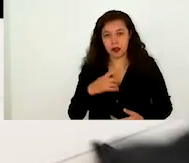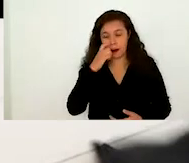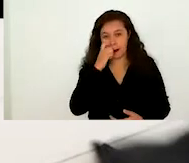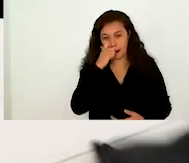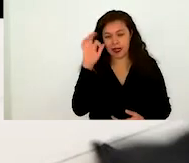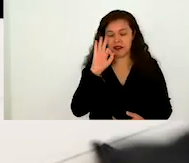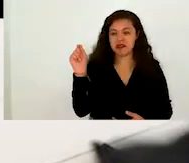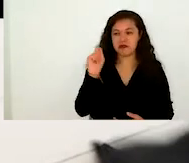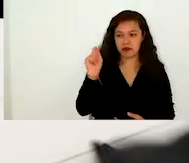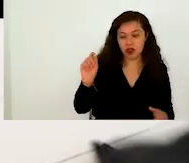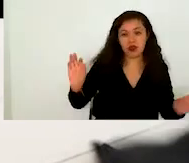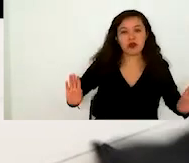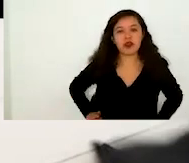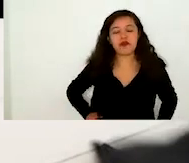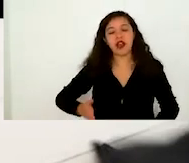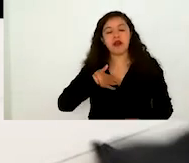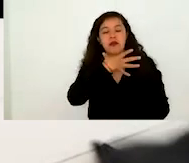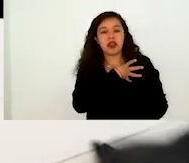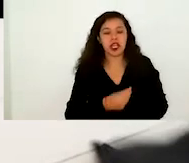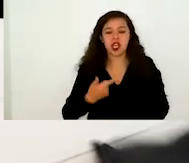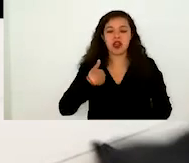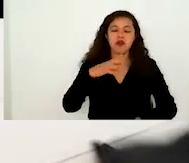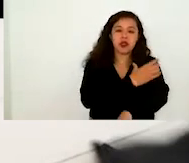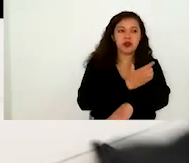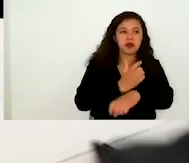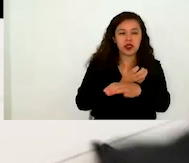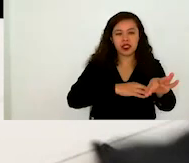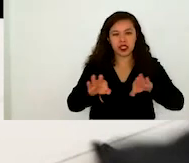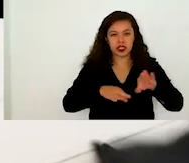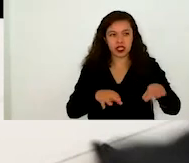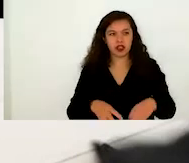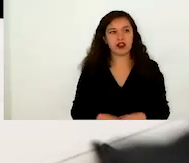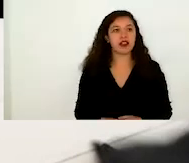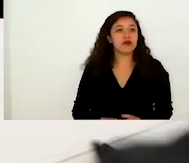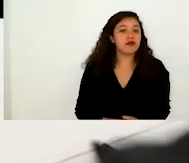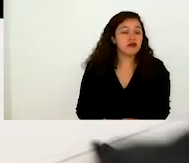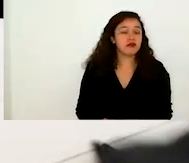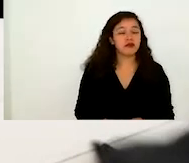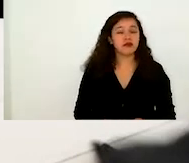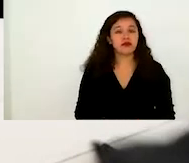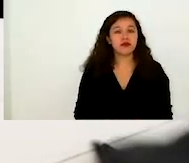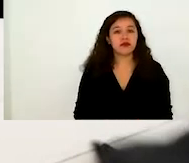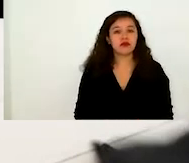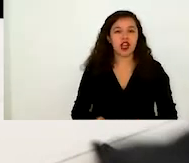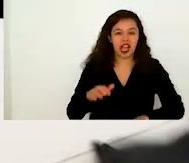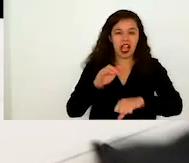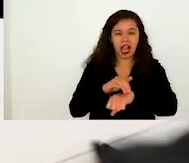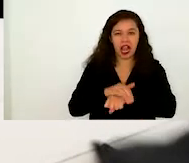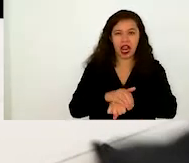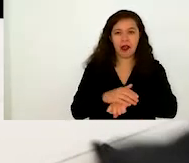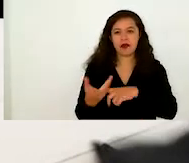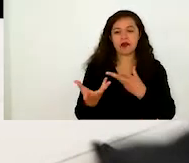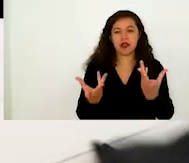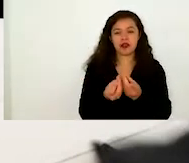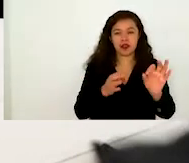puede ser mi hijo puede ser un compañero de trabajo de éste un amigo en el trabajo lo